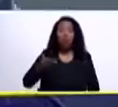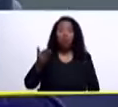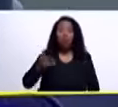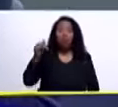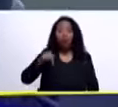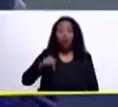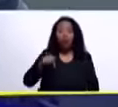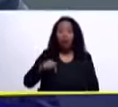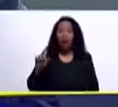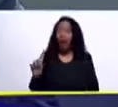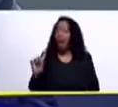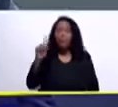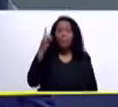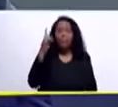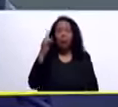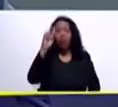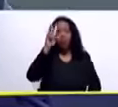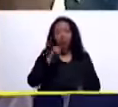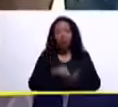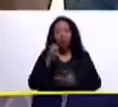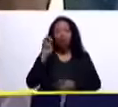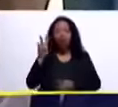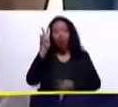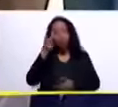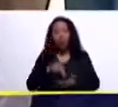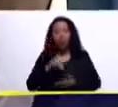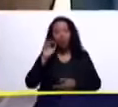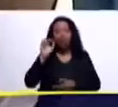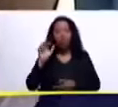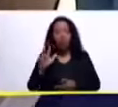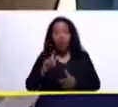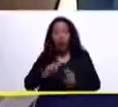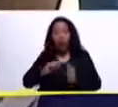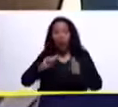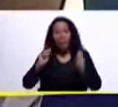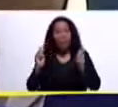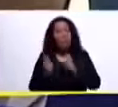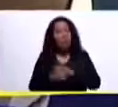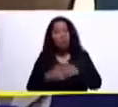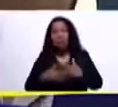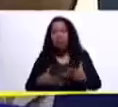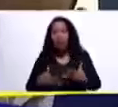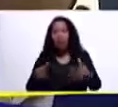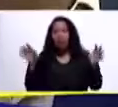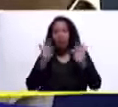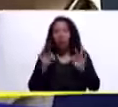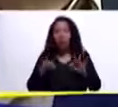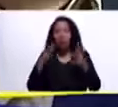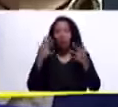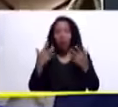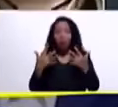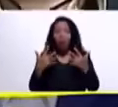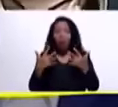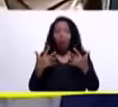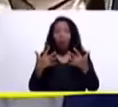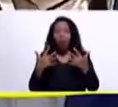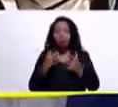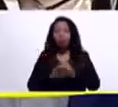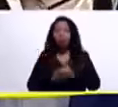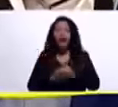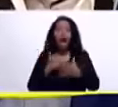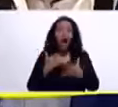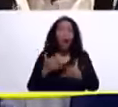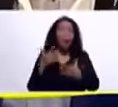la hicimos en el 2002-2003, que fue cambiar el modelo manual al modelo automatizado. Y